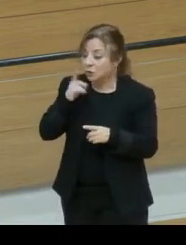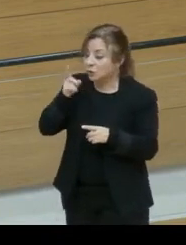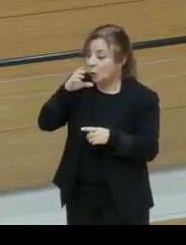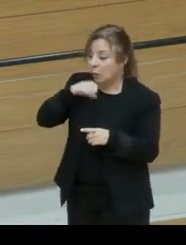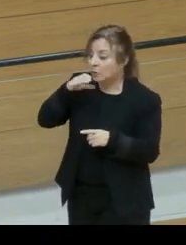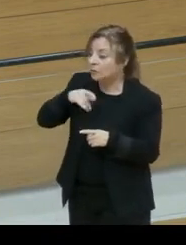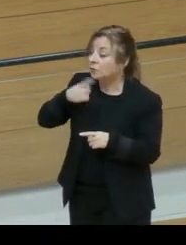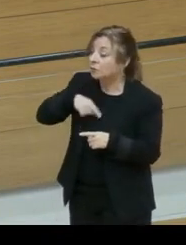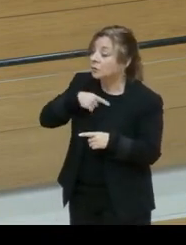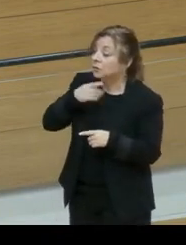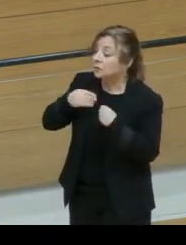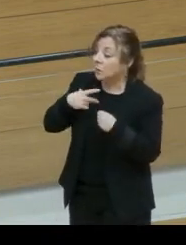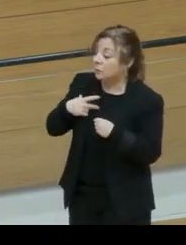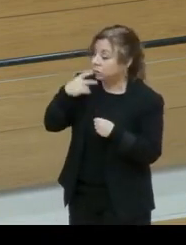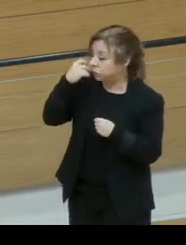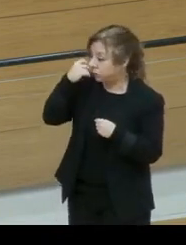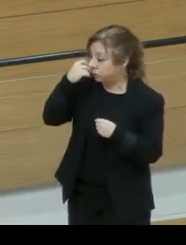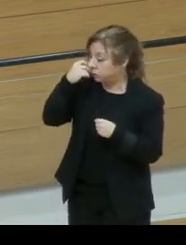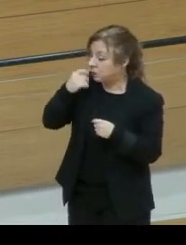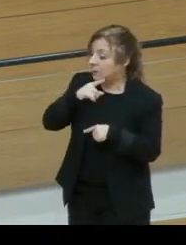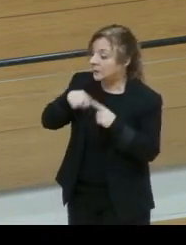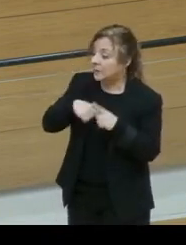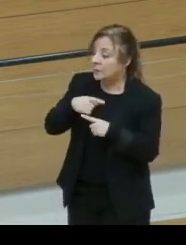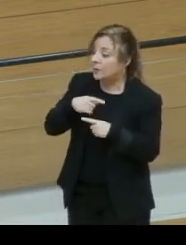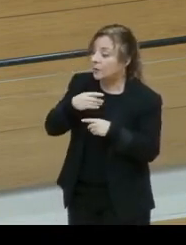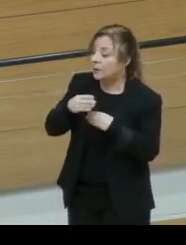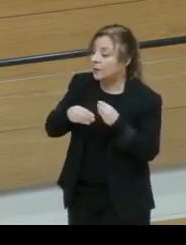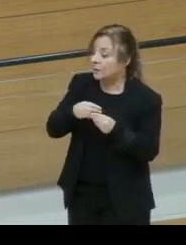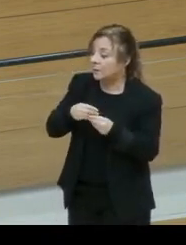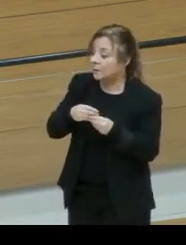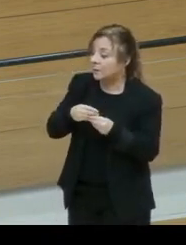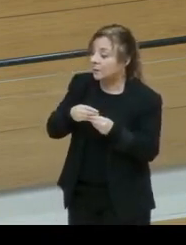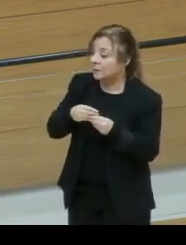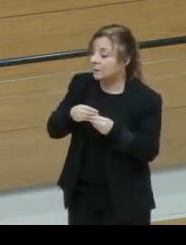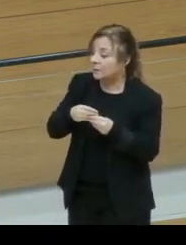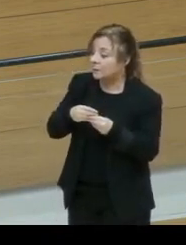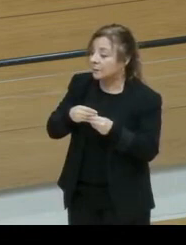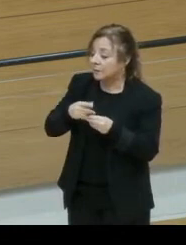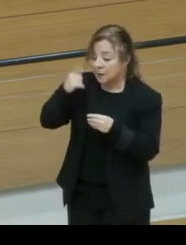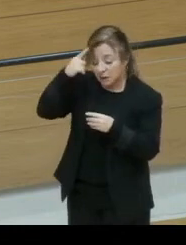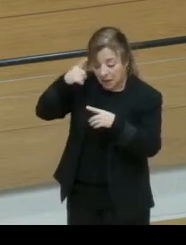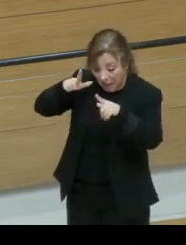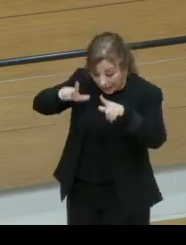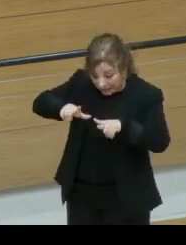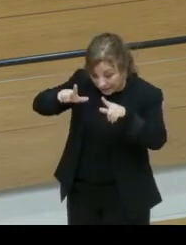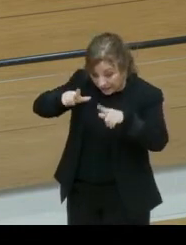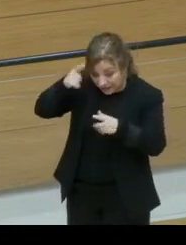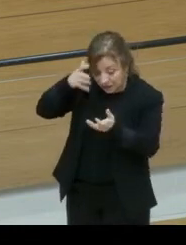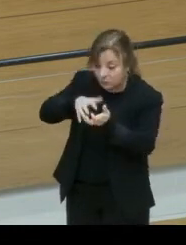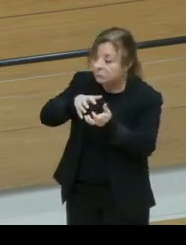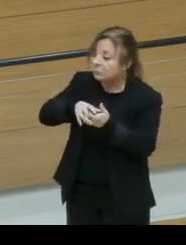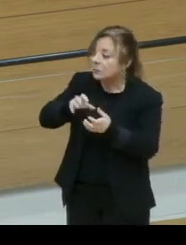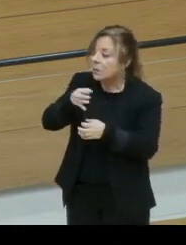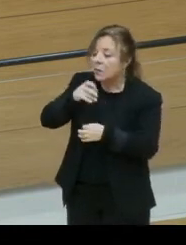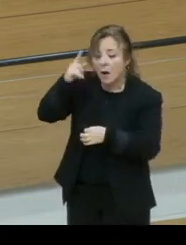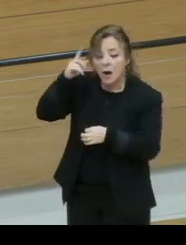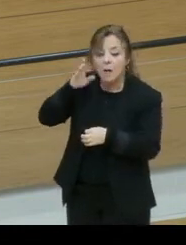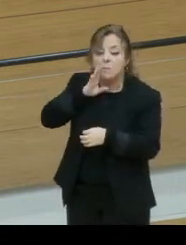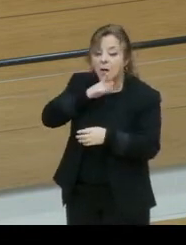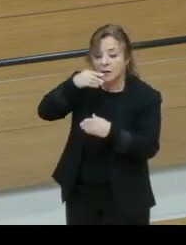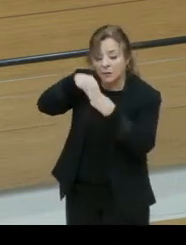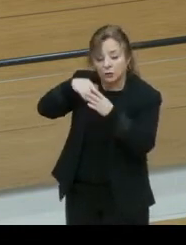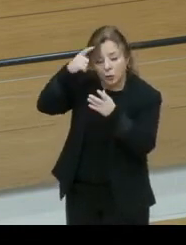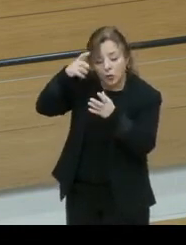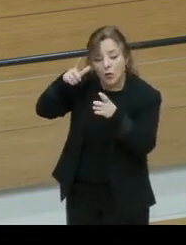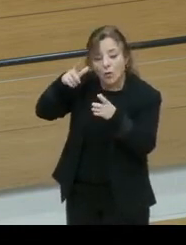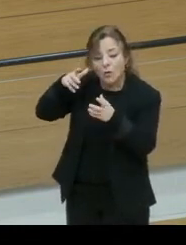sí no- hicimos intranasal y después hicimos resonancia del cerebro y tal, y las células madre estaban en el cerebro. ¿Y administráis